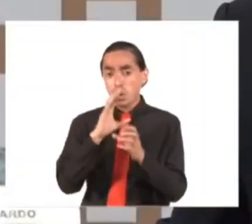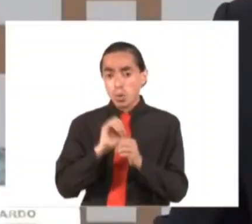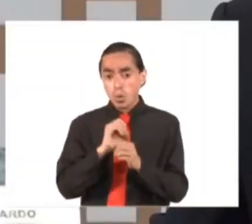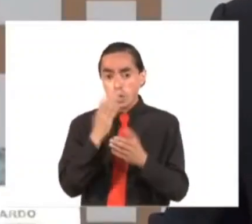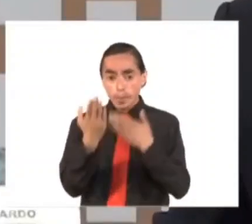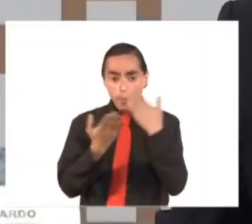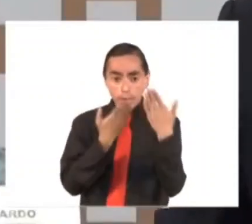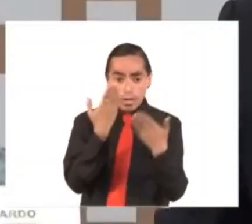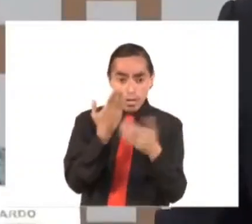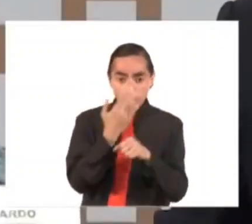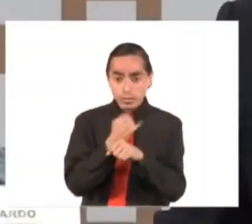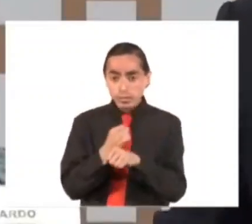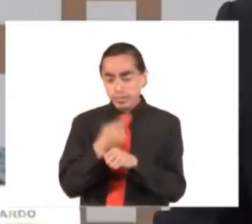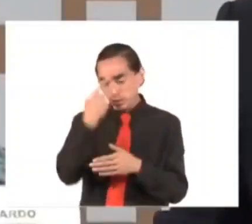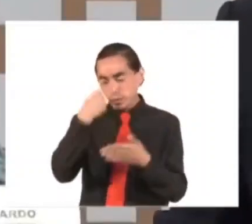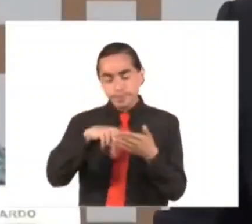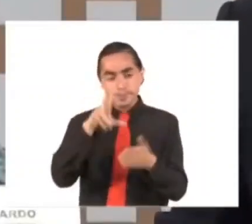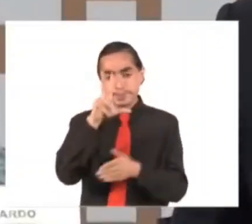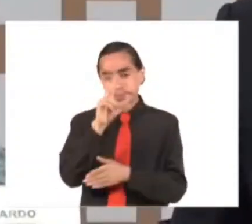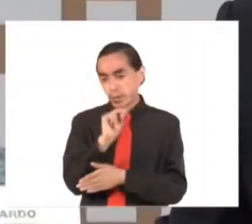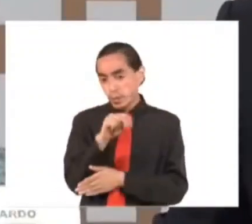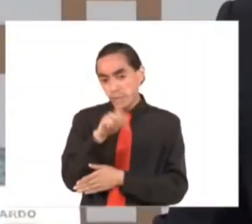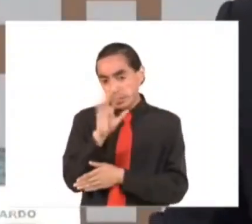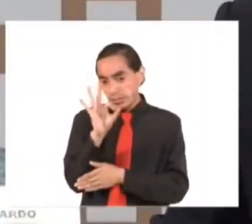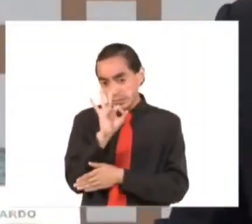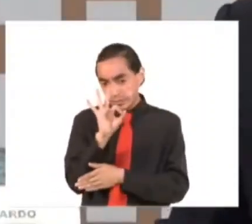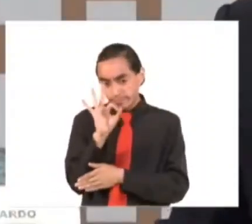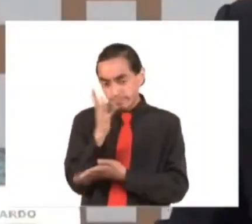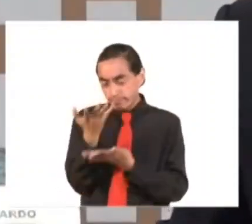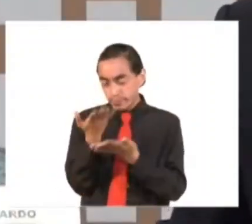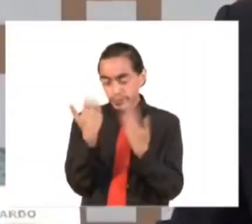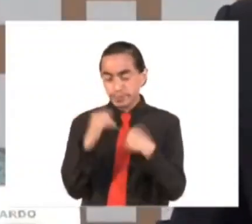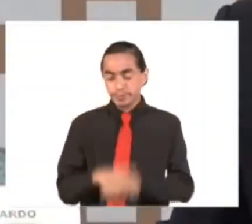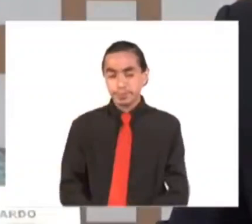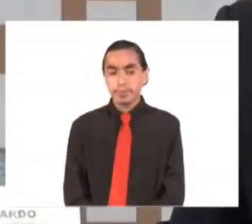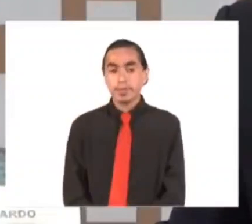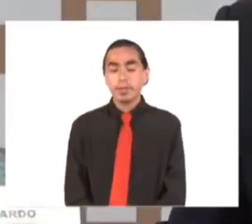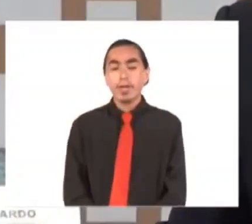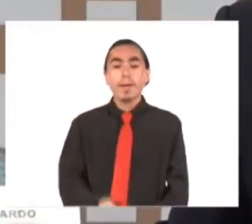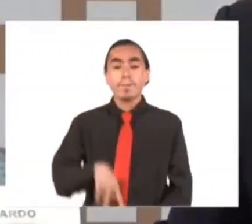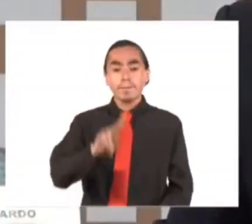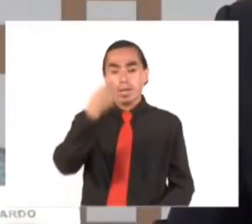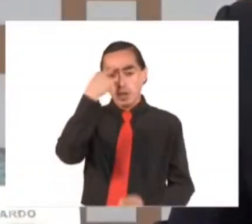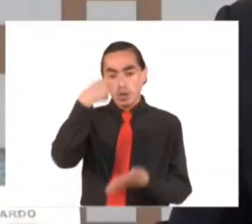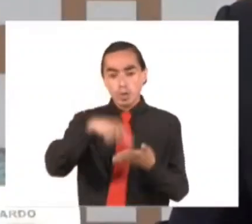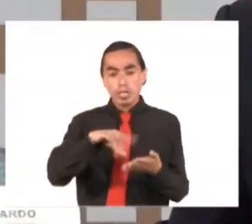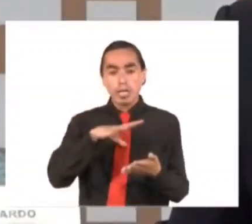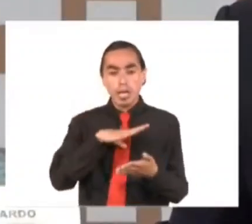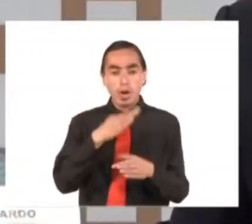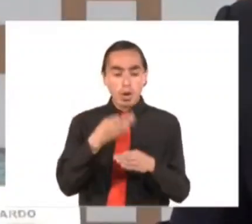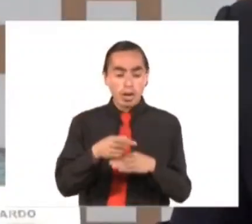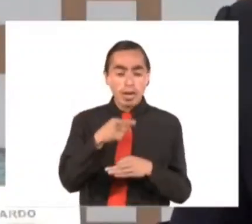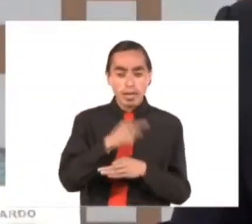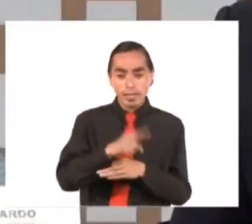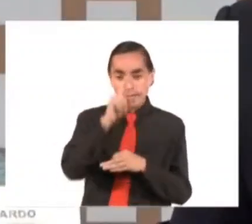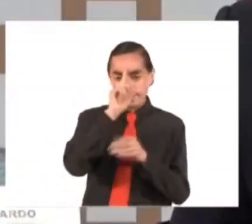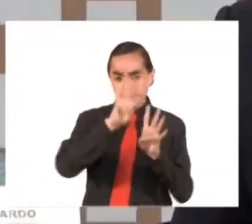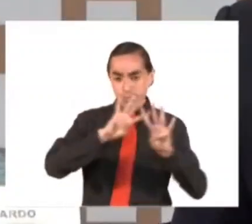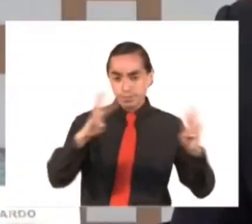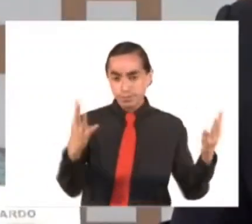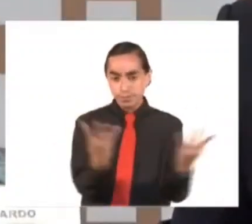a ocurrir, pero creo que con el potencial que existe en esta mesa y a